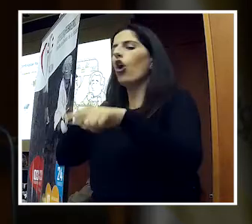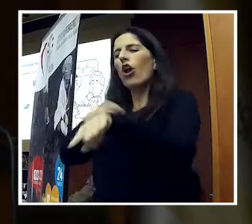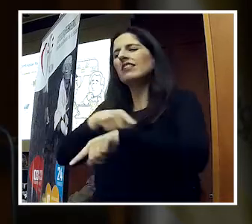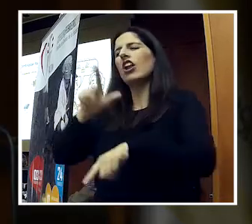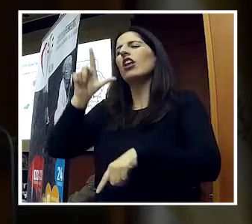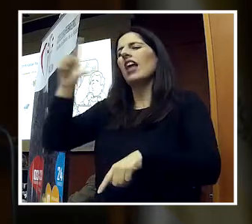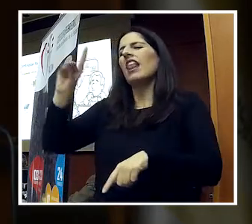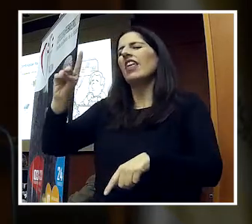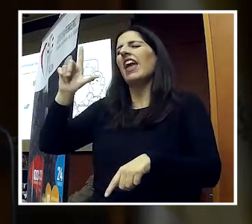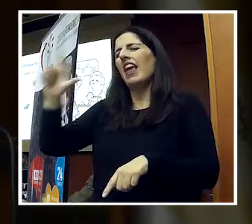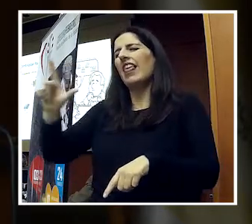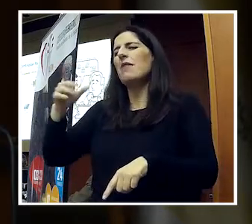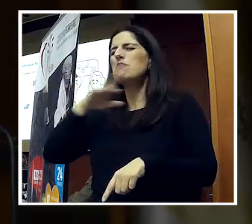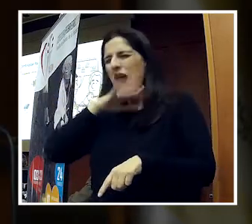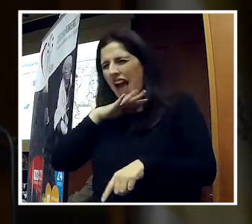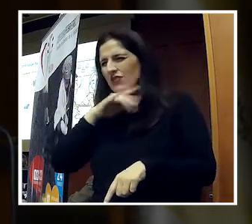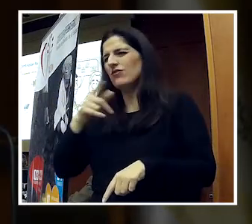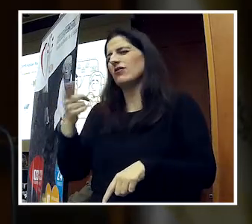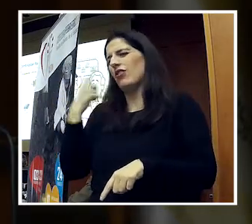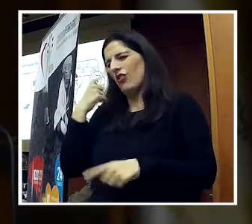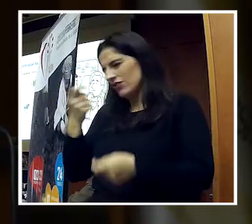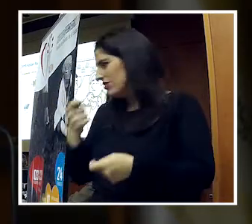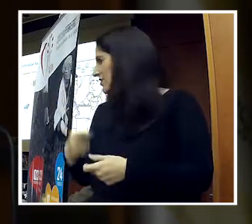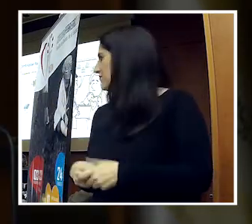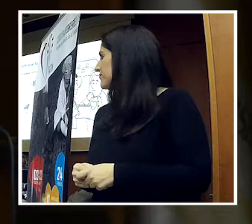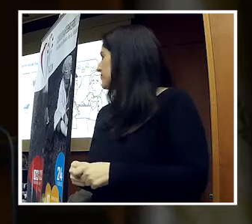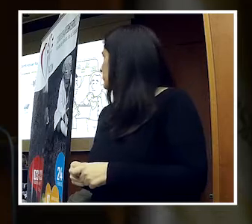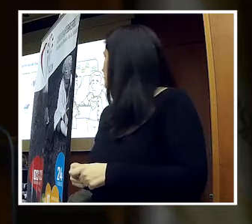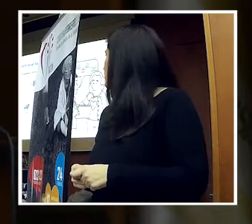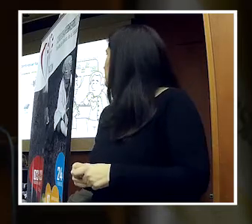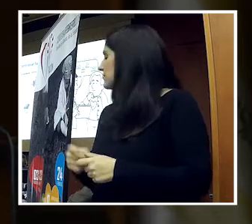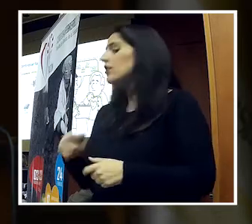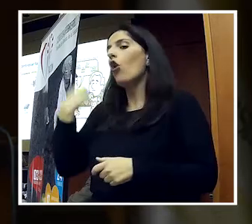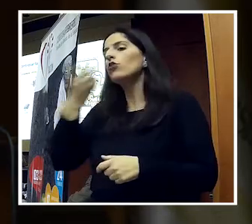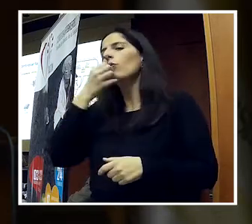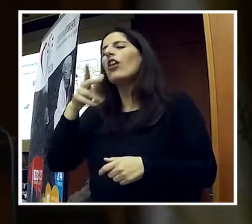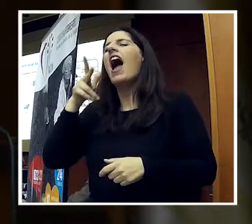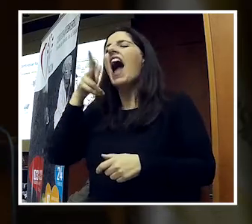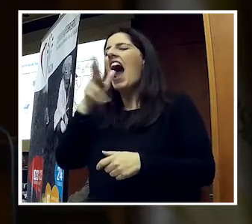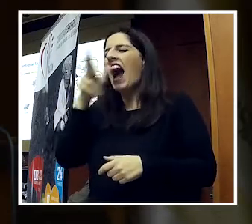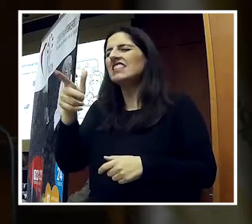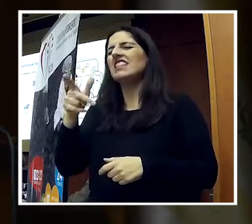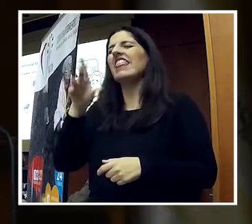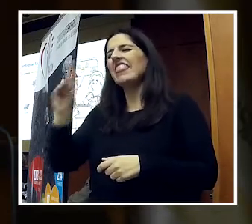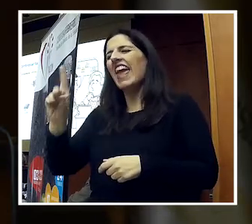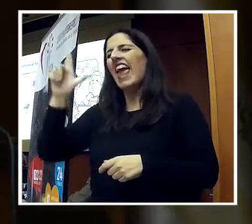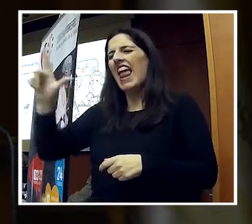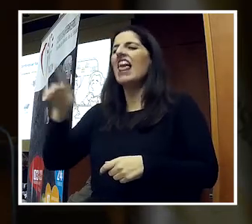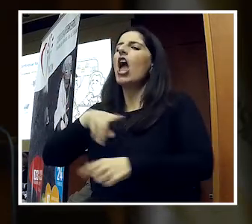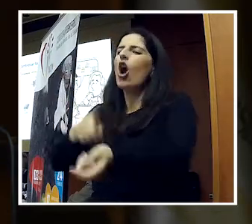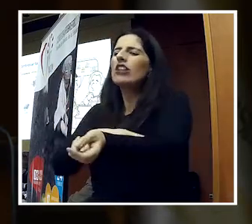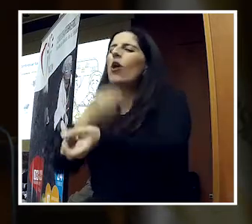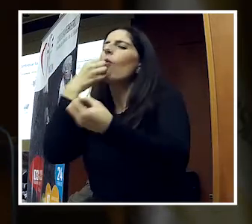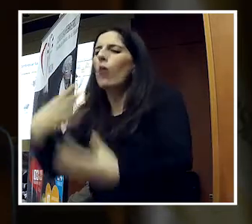colesterol, intentar por algunos medios aumentar el colesterol bueno o HDL, por supuesto no fumar, controlar la presión